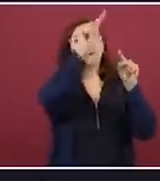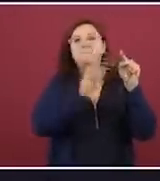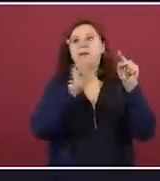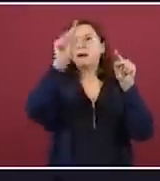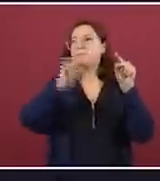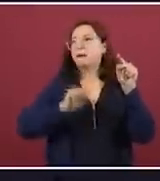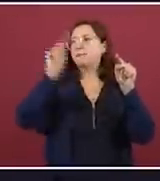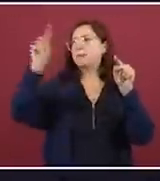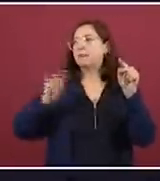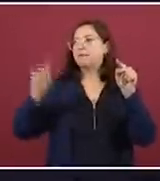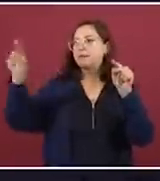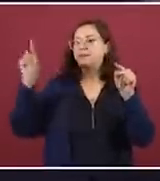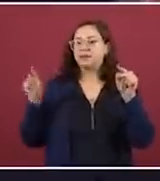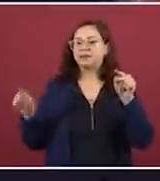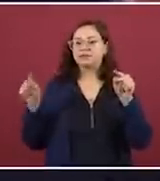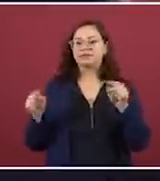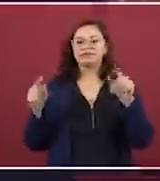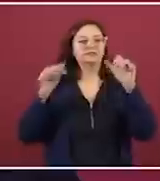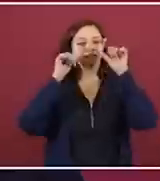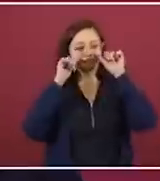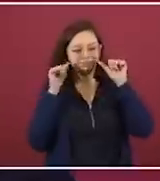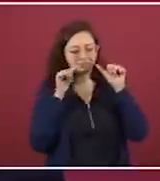y en Chinipas,